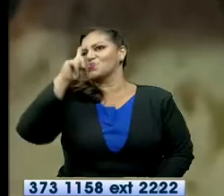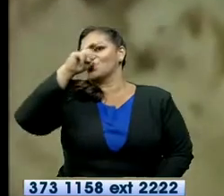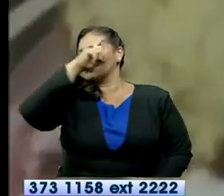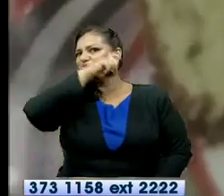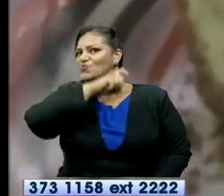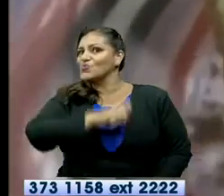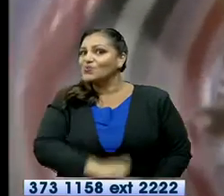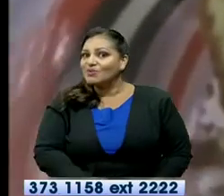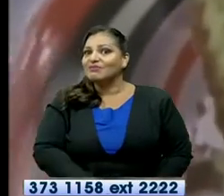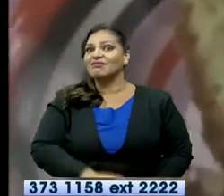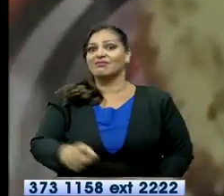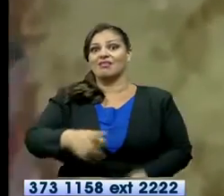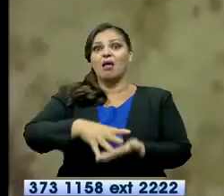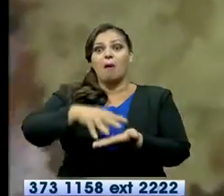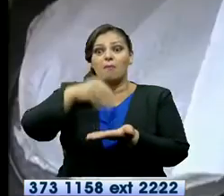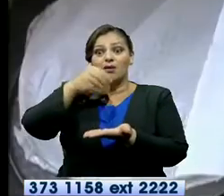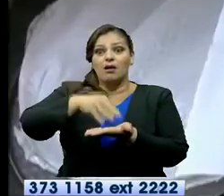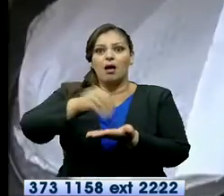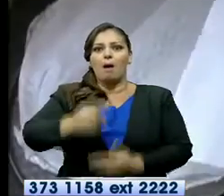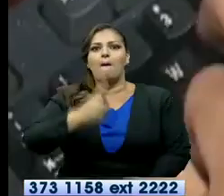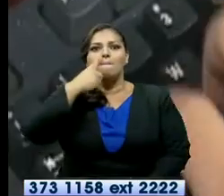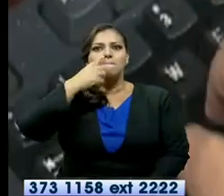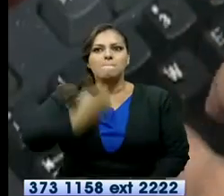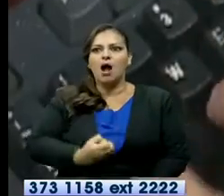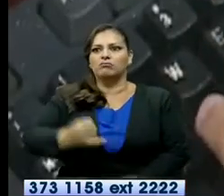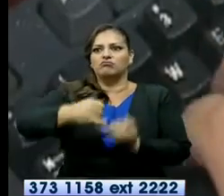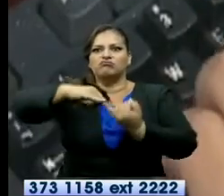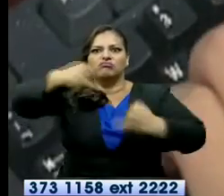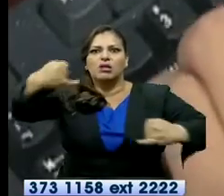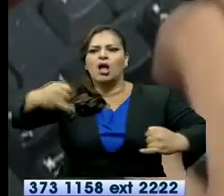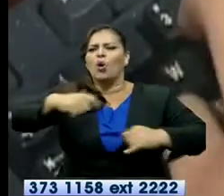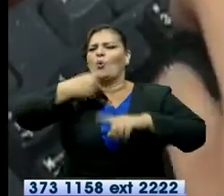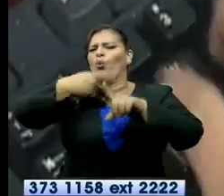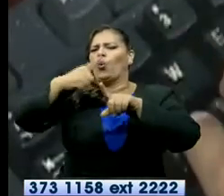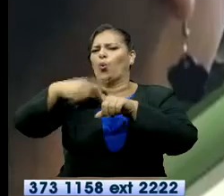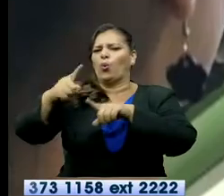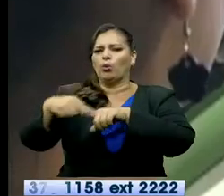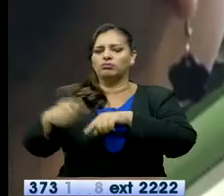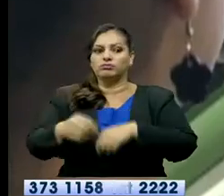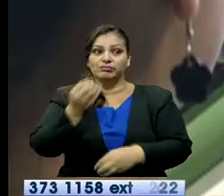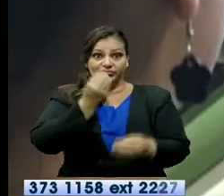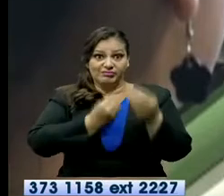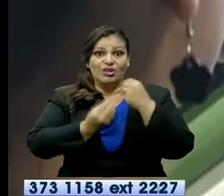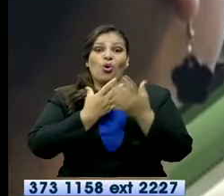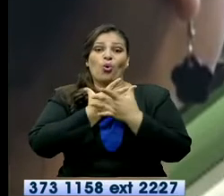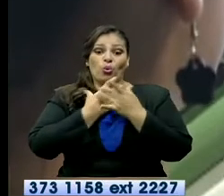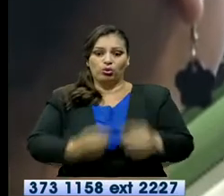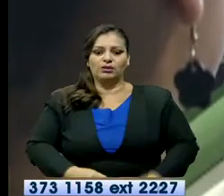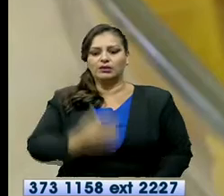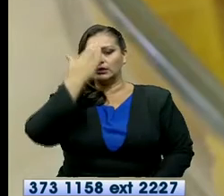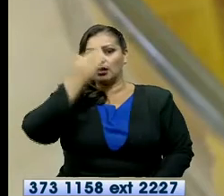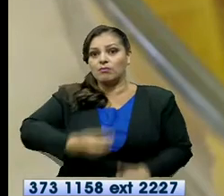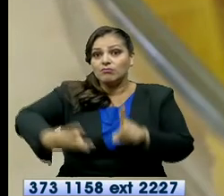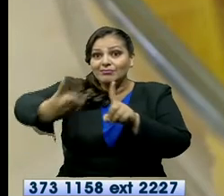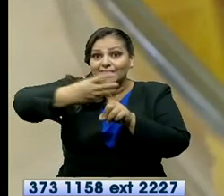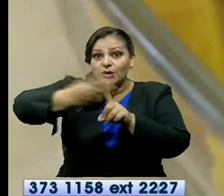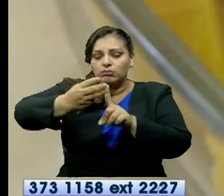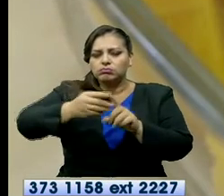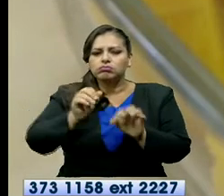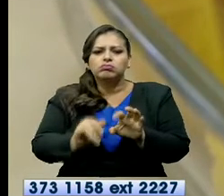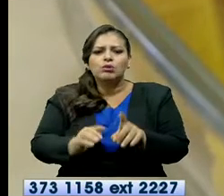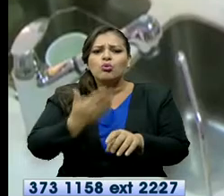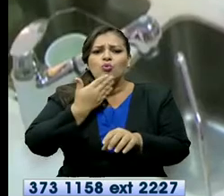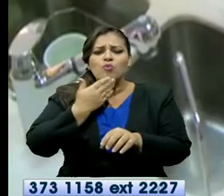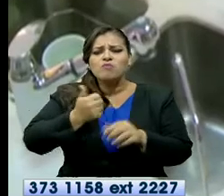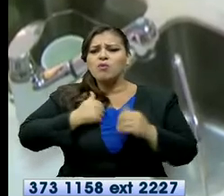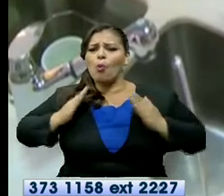sencillo reemplazarla sin que salga un poco caro. Para nadie es un secreto que existen millones de sitios web con recomendaciones sobre dietas y trucos para